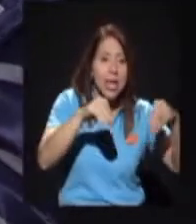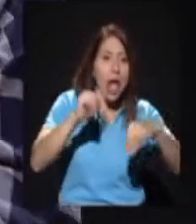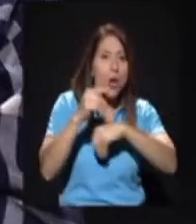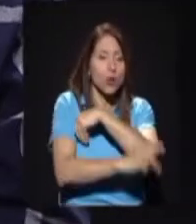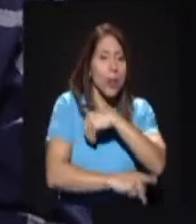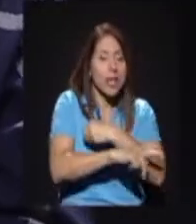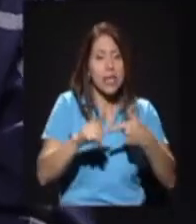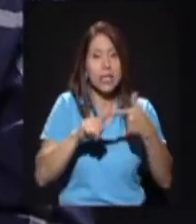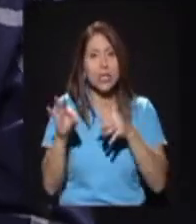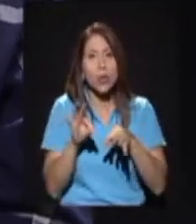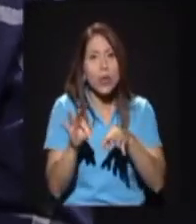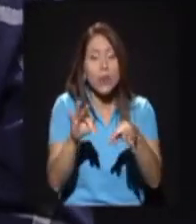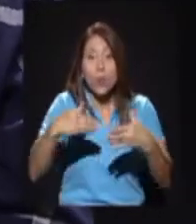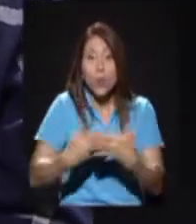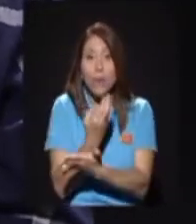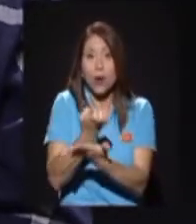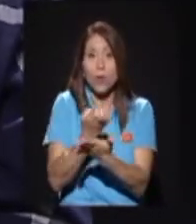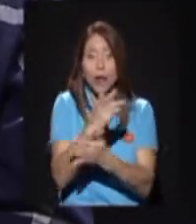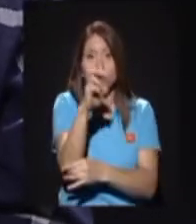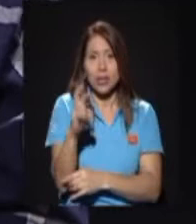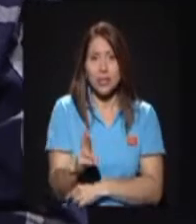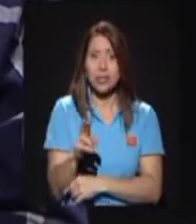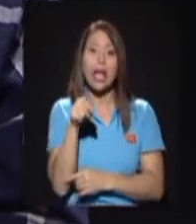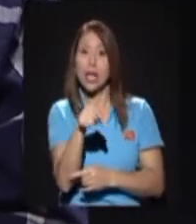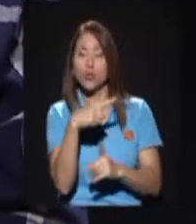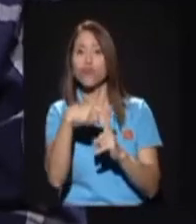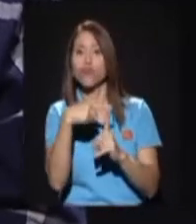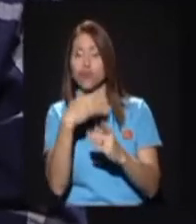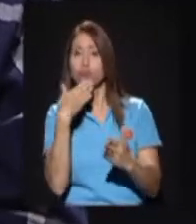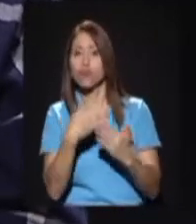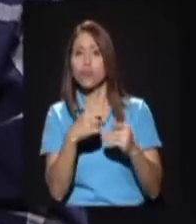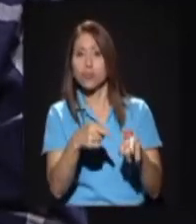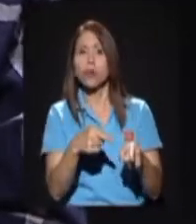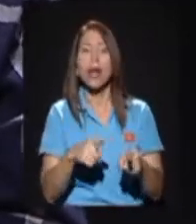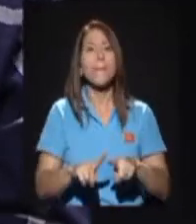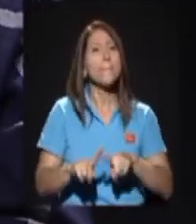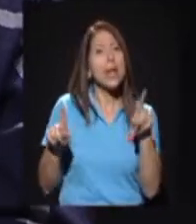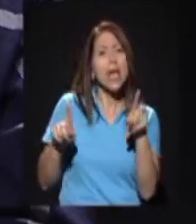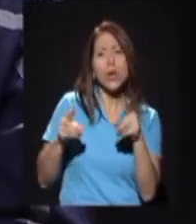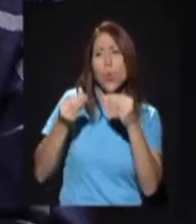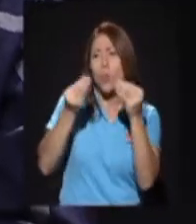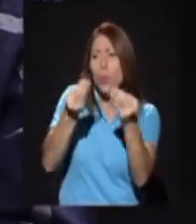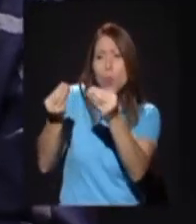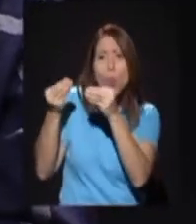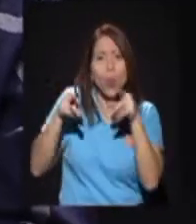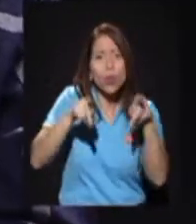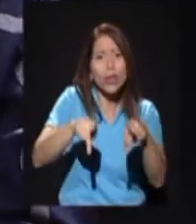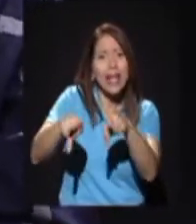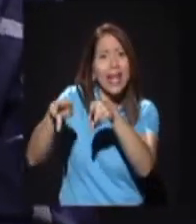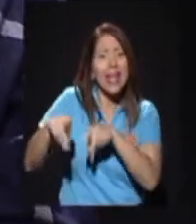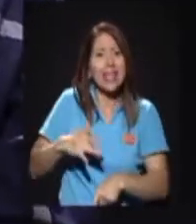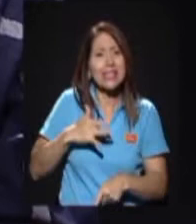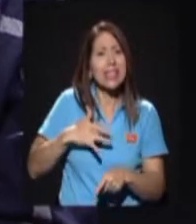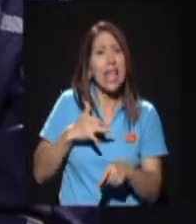nueva economía costarricense y esa parte es una parte positiva, pero un montón de gente se siente como que